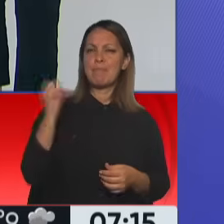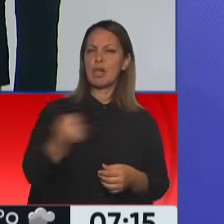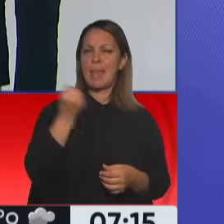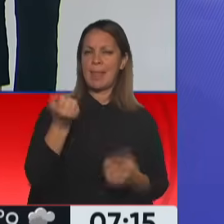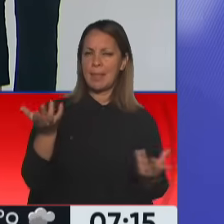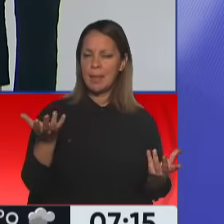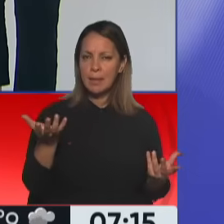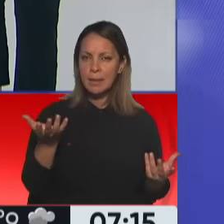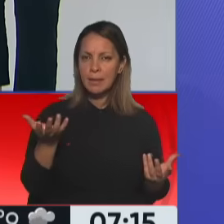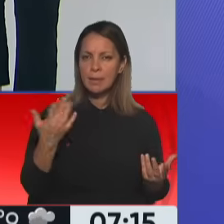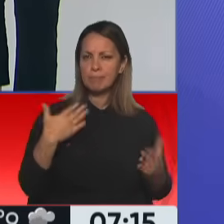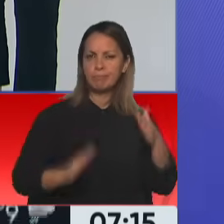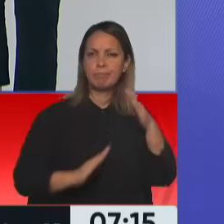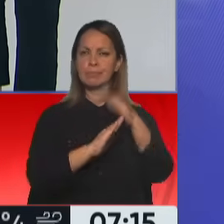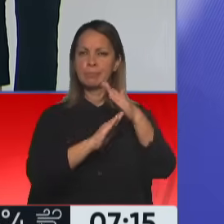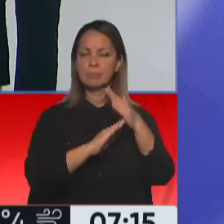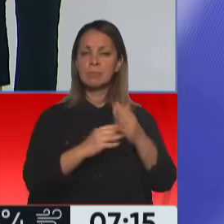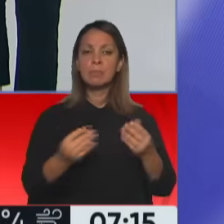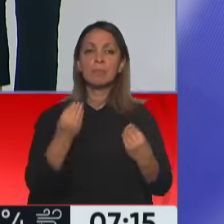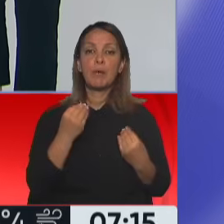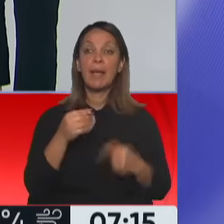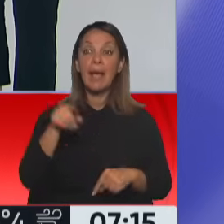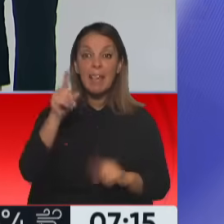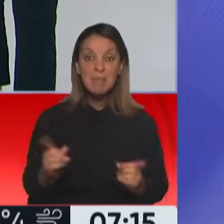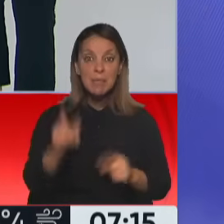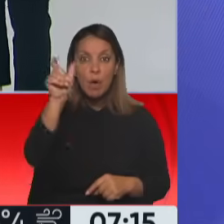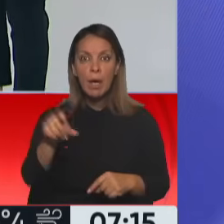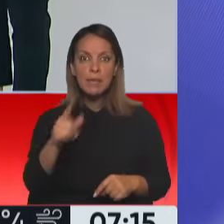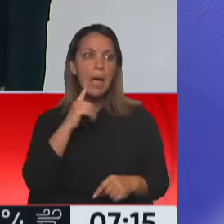en algunos cuando alertaba, porque era la primera que alertaba,